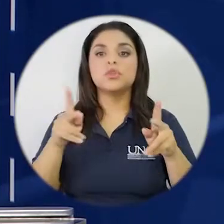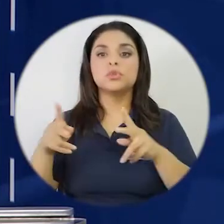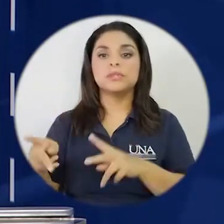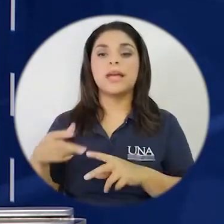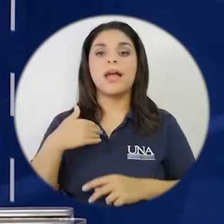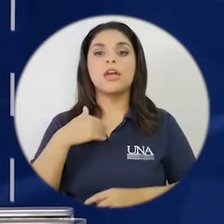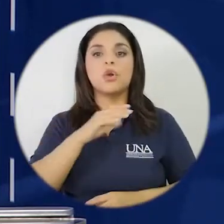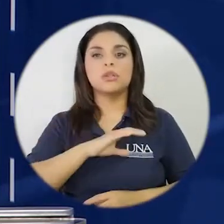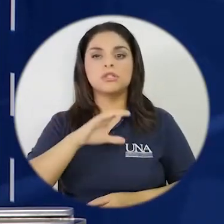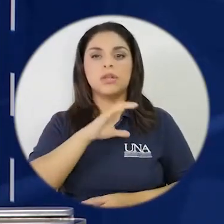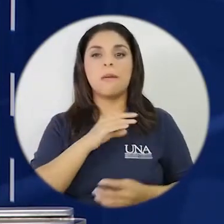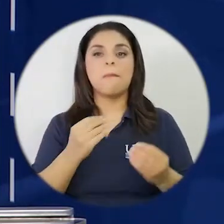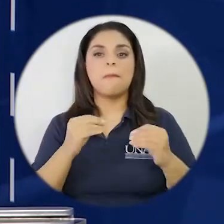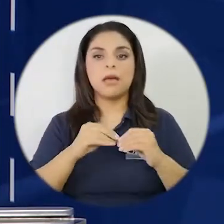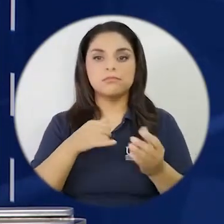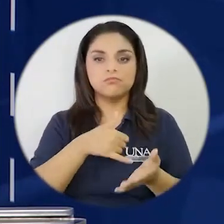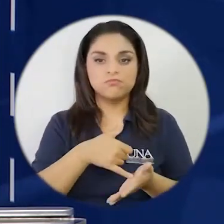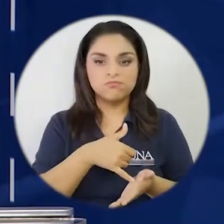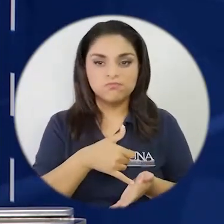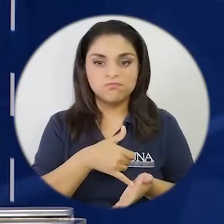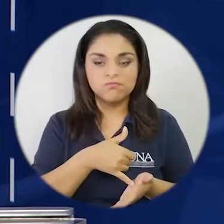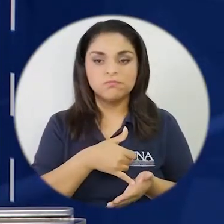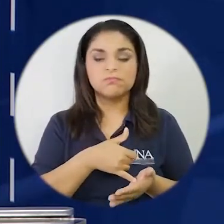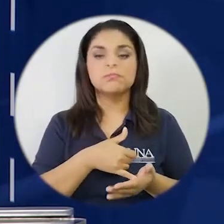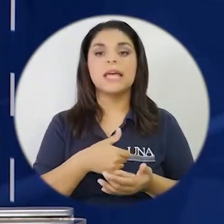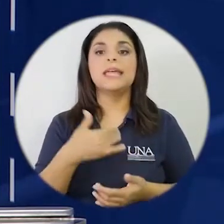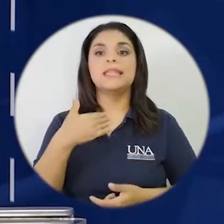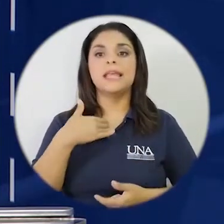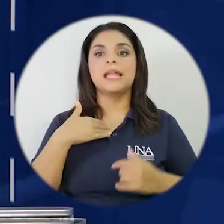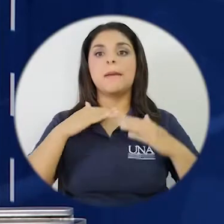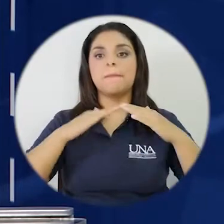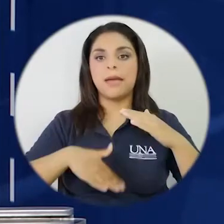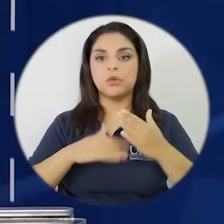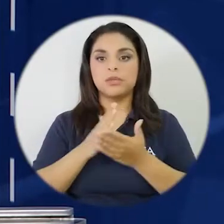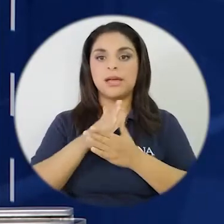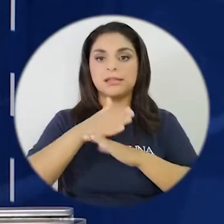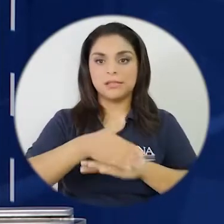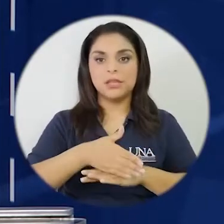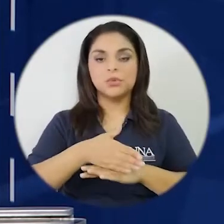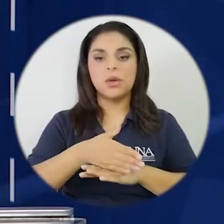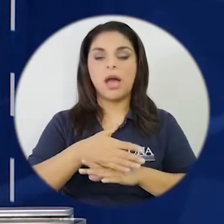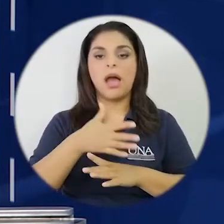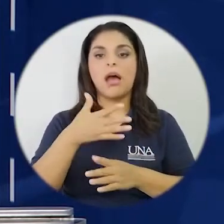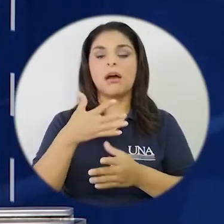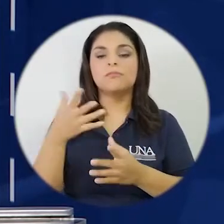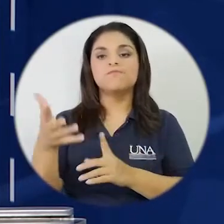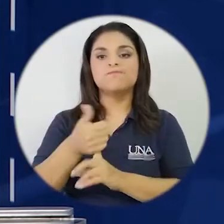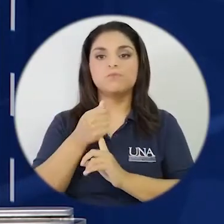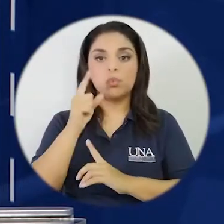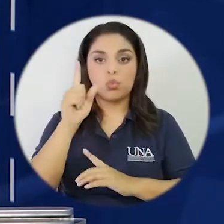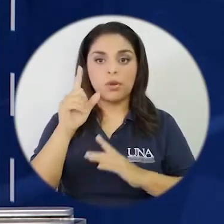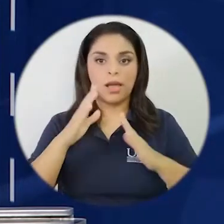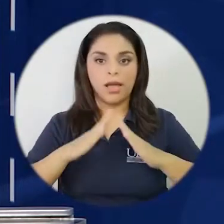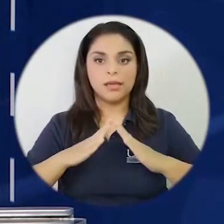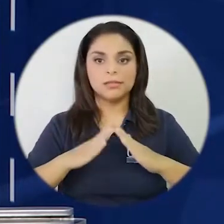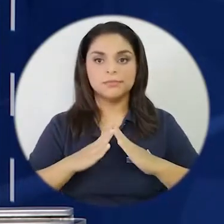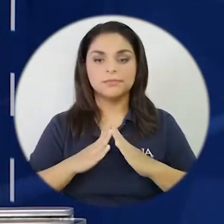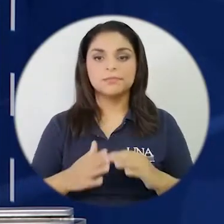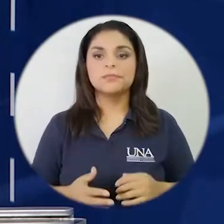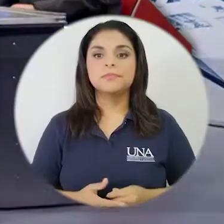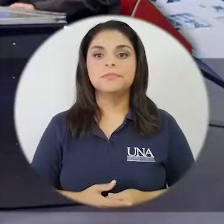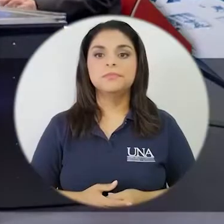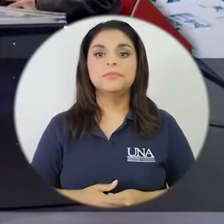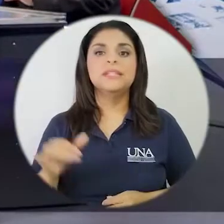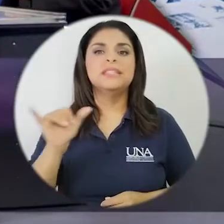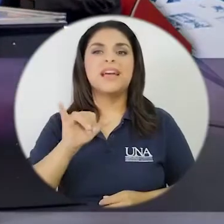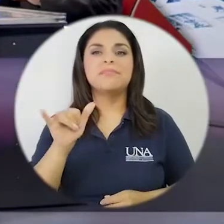porque es la gente que está en condiciones de mayor vulnerabilidad y tiene todavía mucho menos acceso a conseguir una casa.